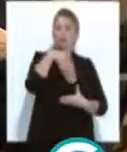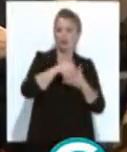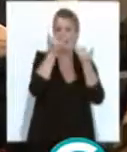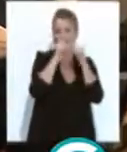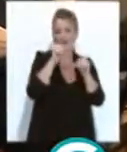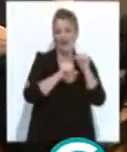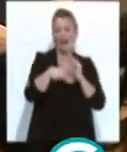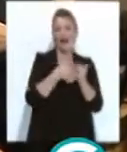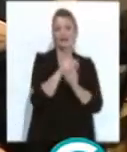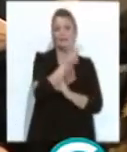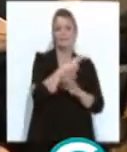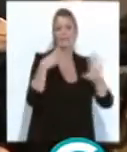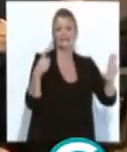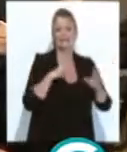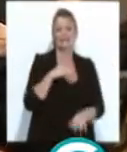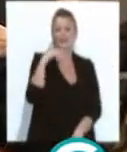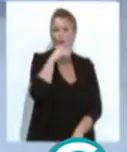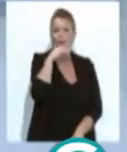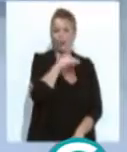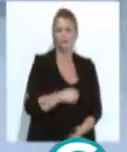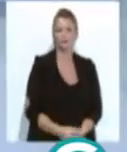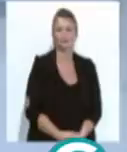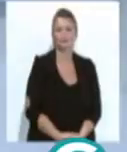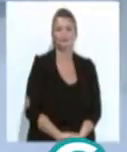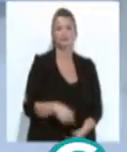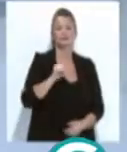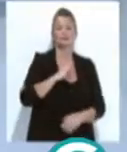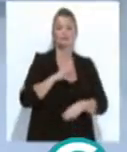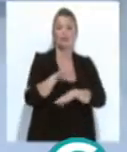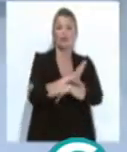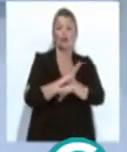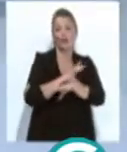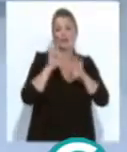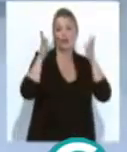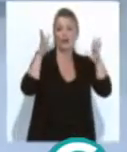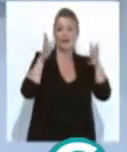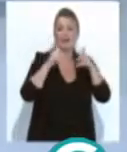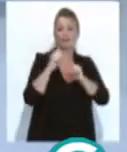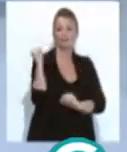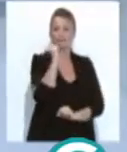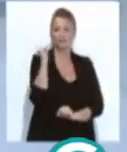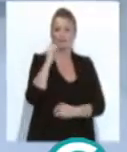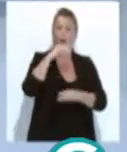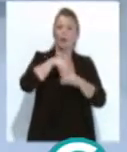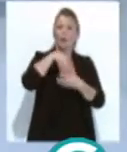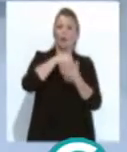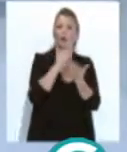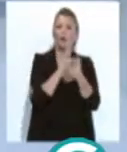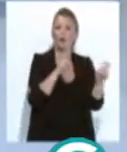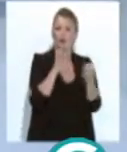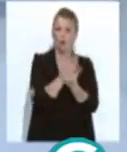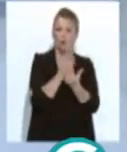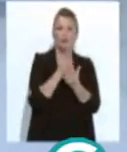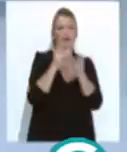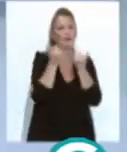celebrarán hasta el próximo 26 de octubre. Y el Consejo de Hermandades y Cofradías ha comenzado un nuevo curso cofrade con la celebración